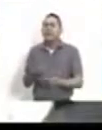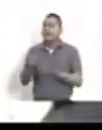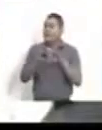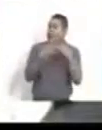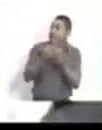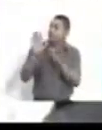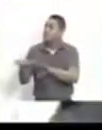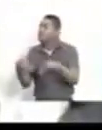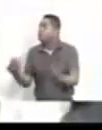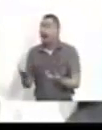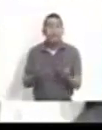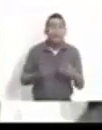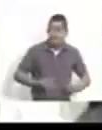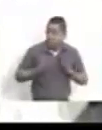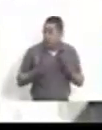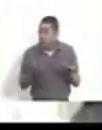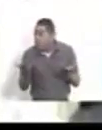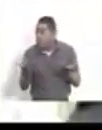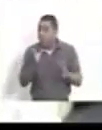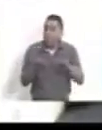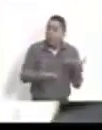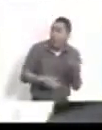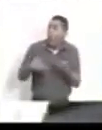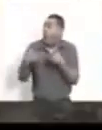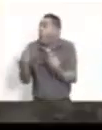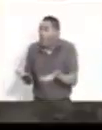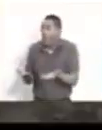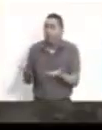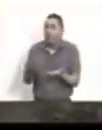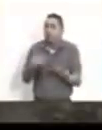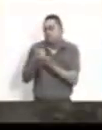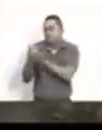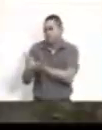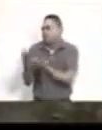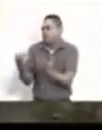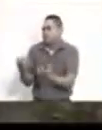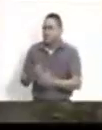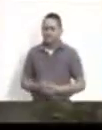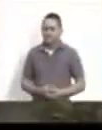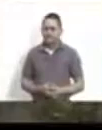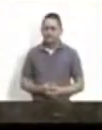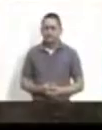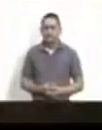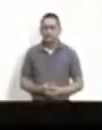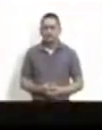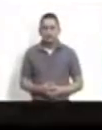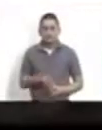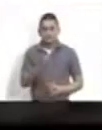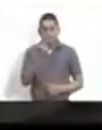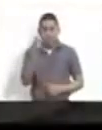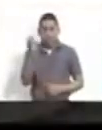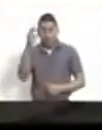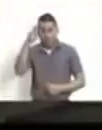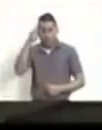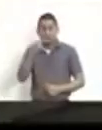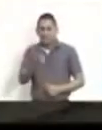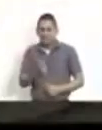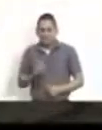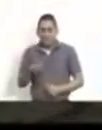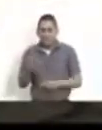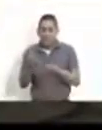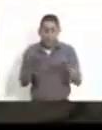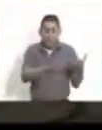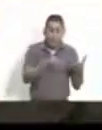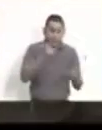si la familia vive o no está, y poderlo ayudar. El uniformado asegura que si el niño perdió a su familia,